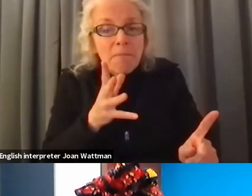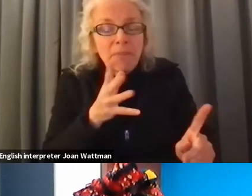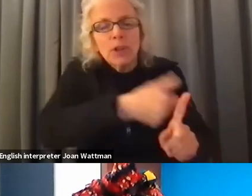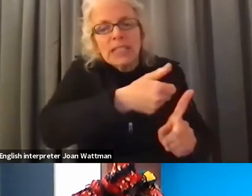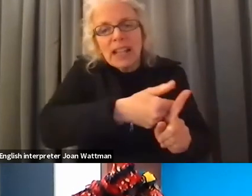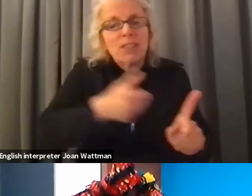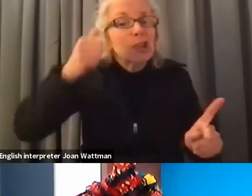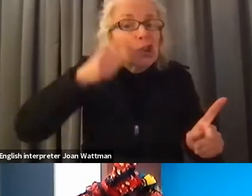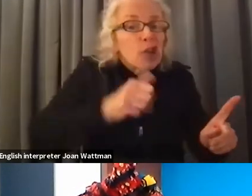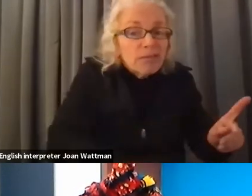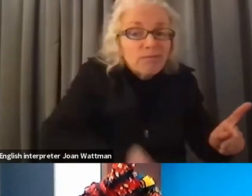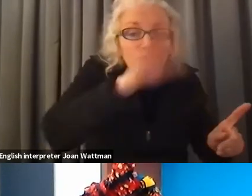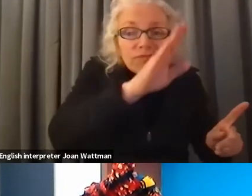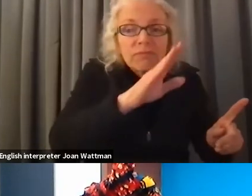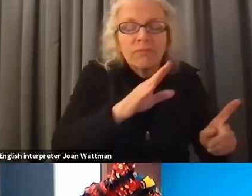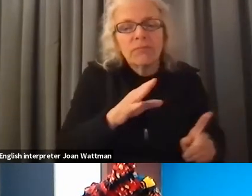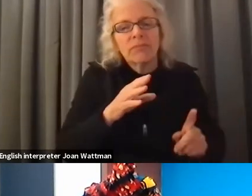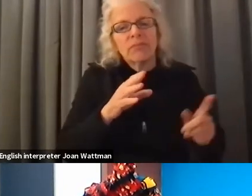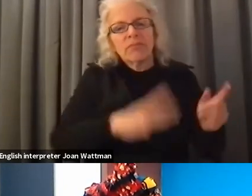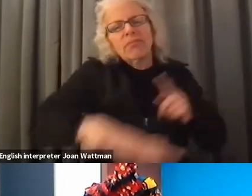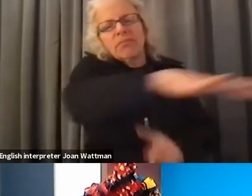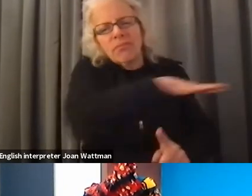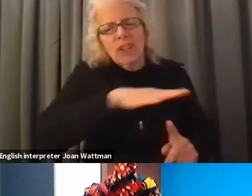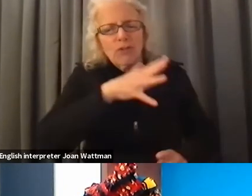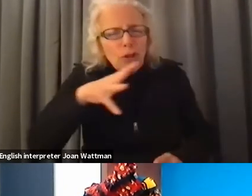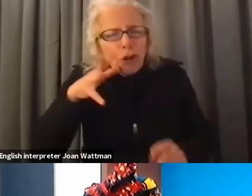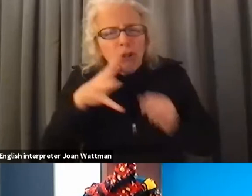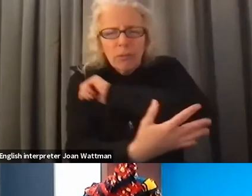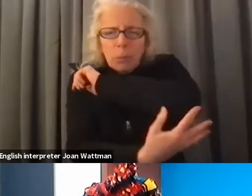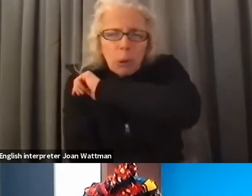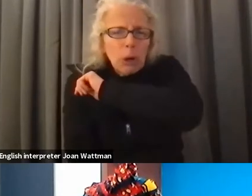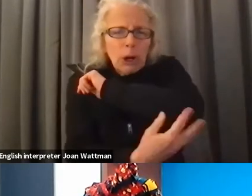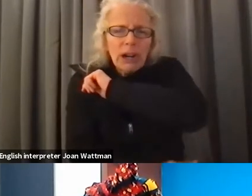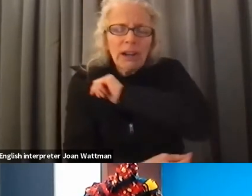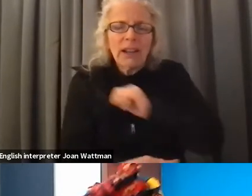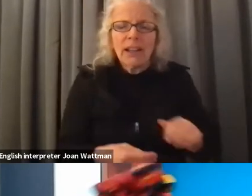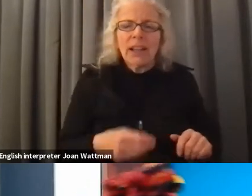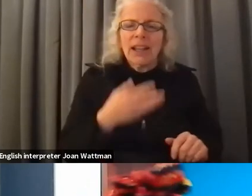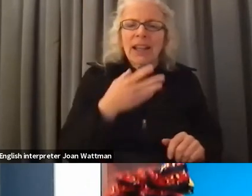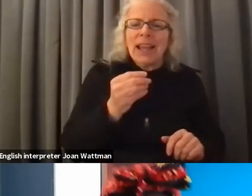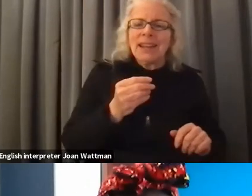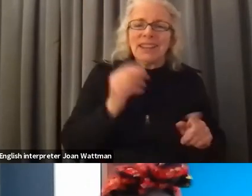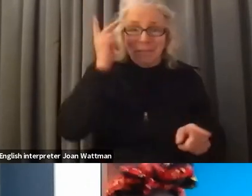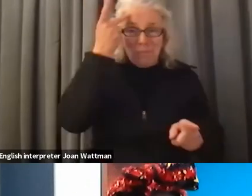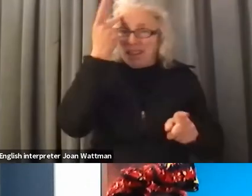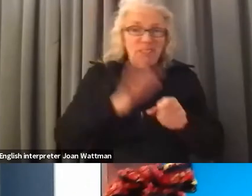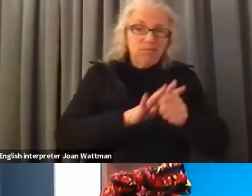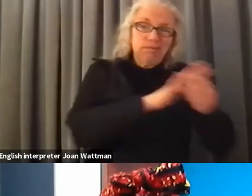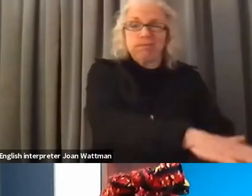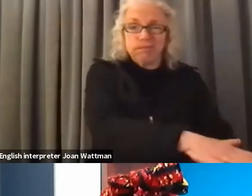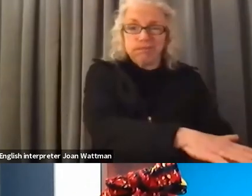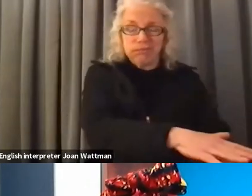creció en una zona rural empobrecida, ubicada en los márgenes del poder político y en el centro de la explotación